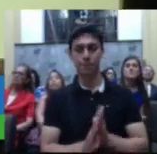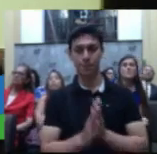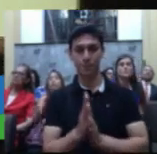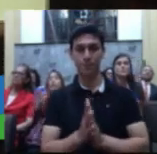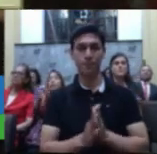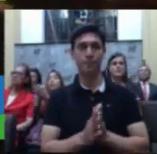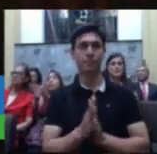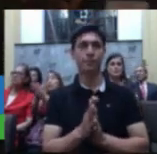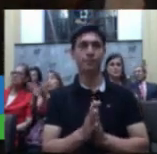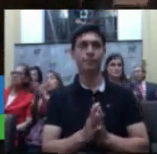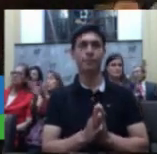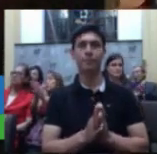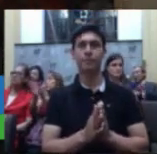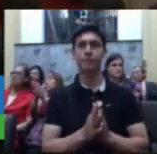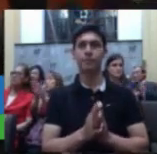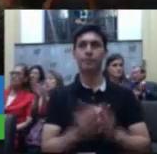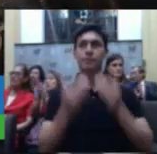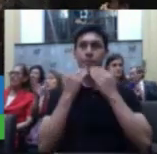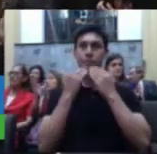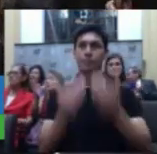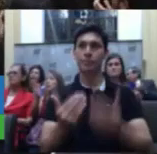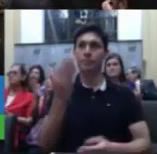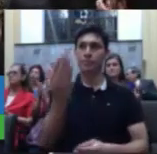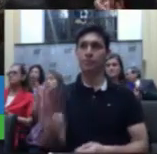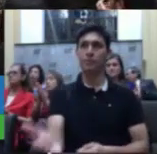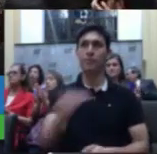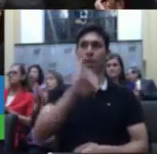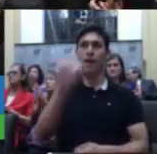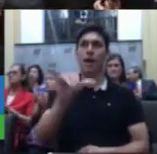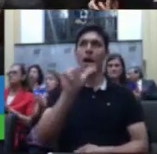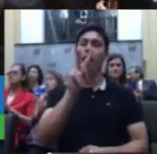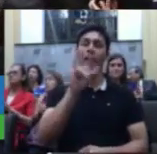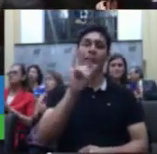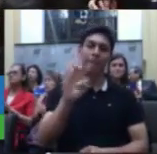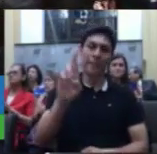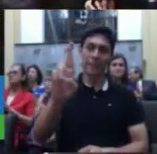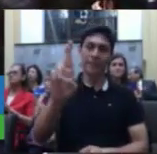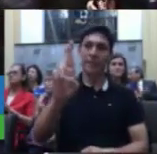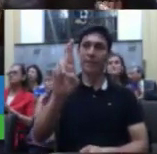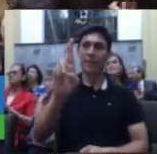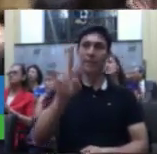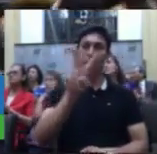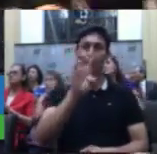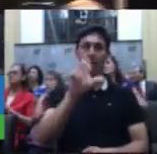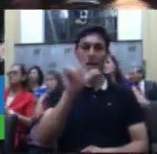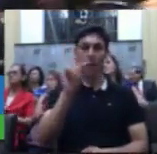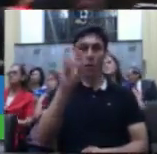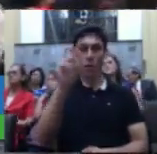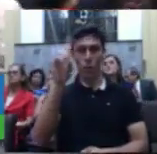La semblanza de vida del señor Javier de Belaúnde López de Romaña.